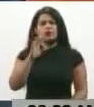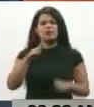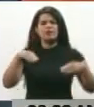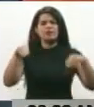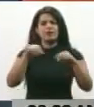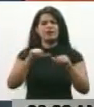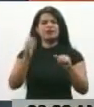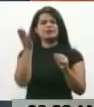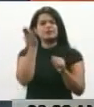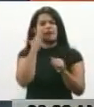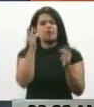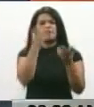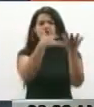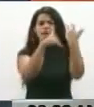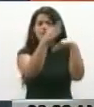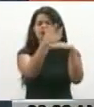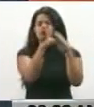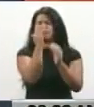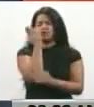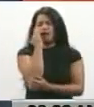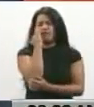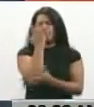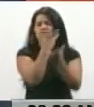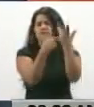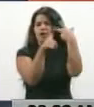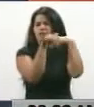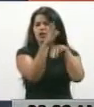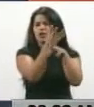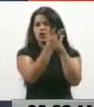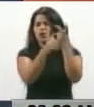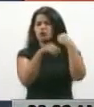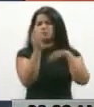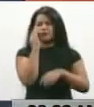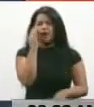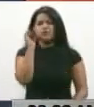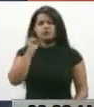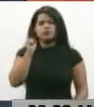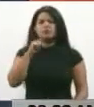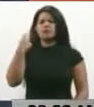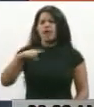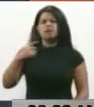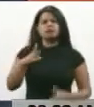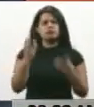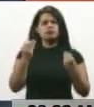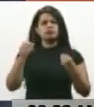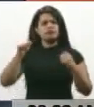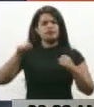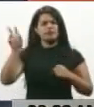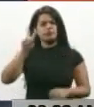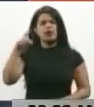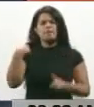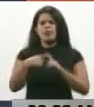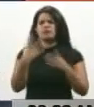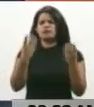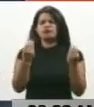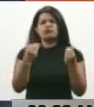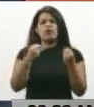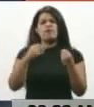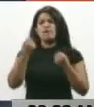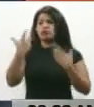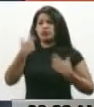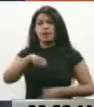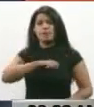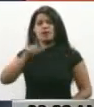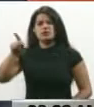que conoce el flamenco, o que ha habido mucho flamenco hay mucho flamenco en Venezuela, y han pasado muchos artistas de España por